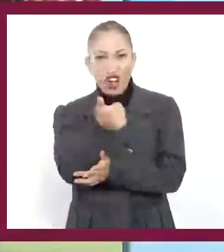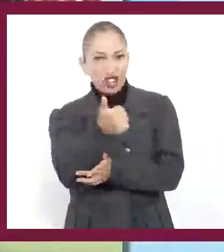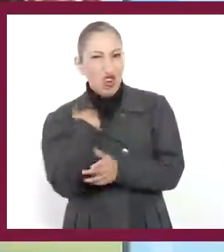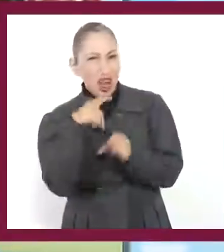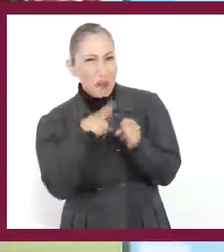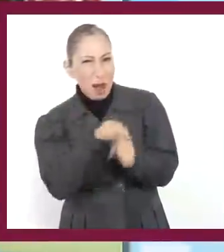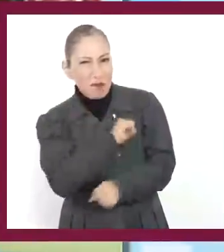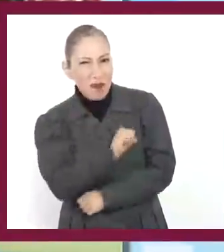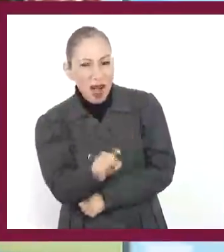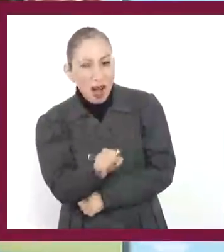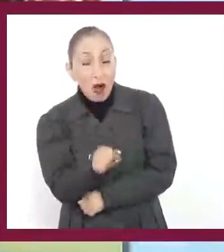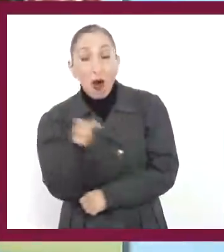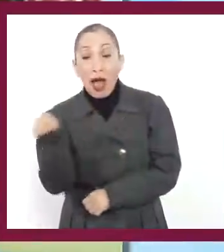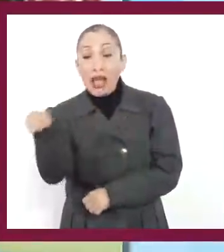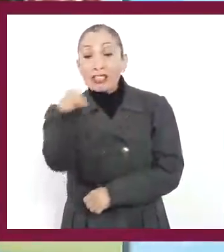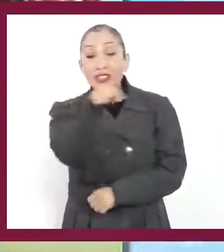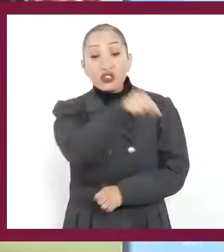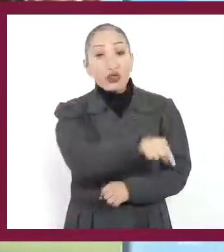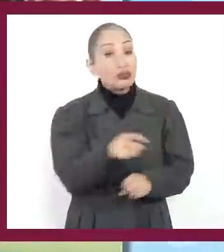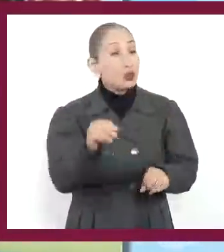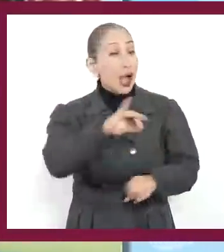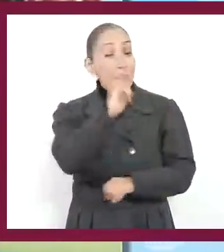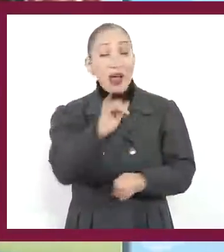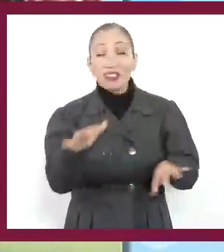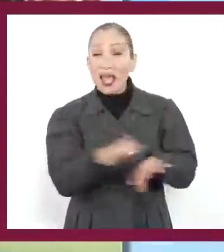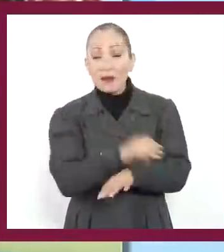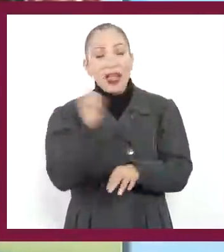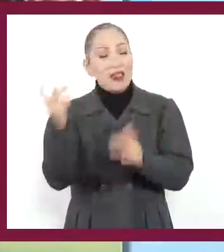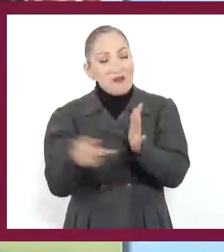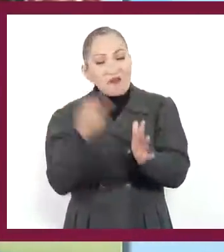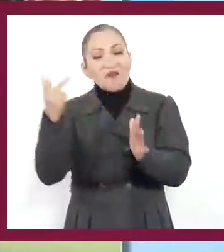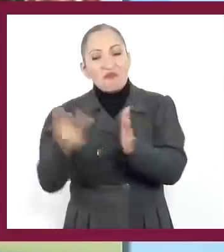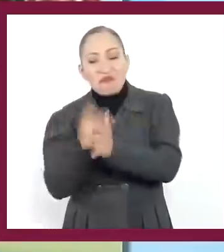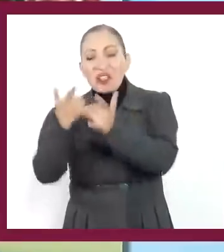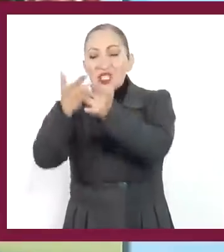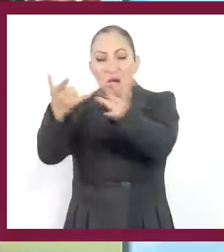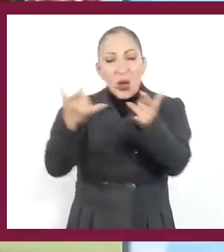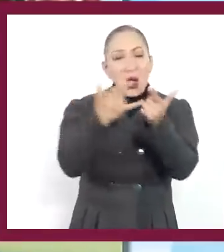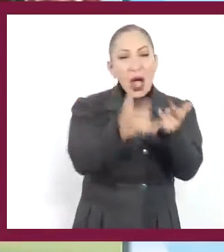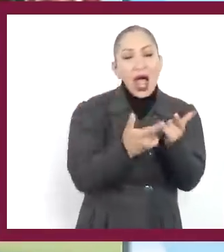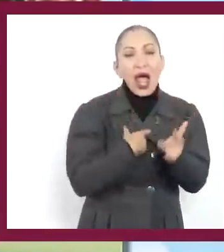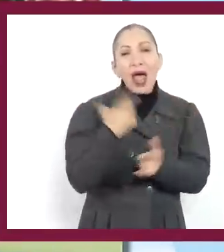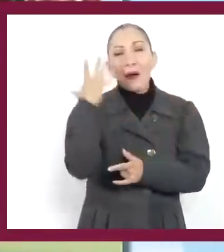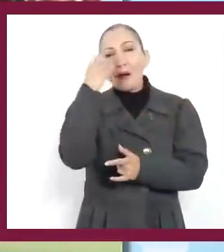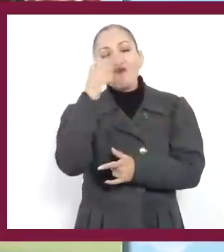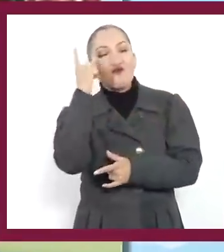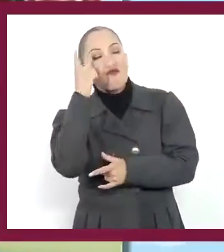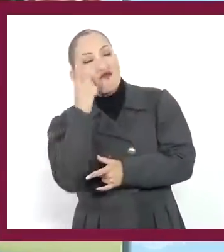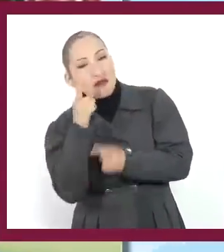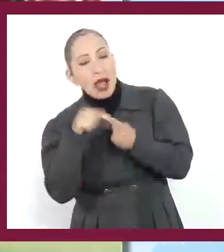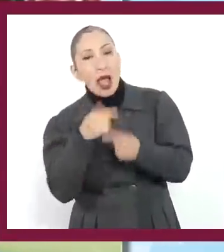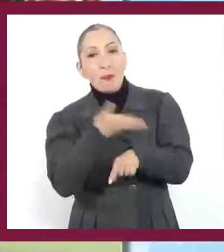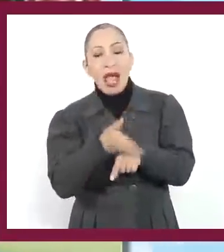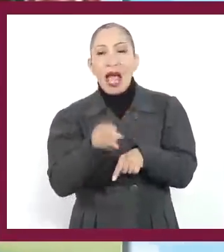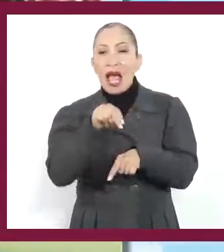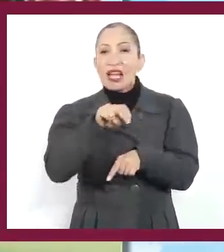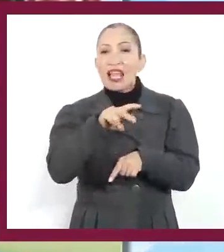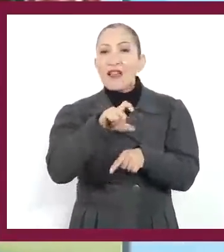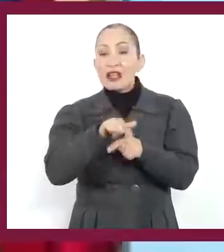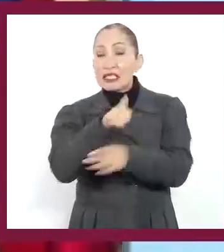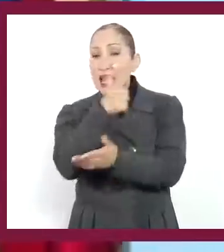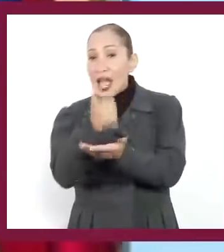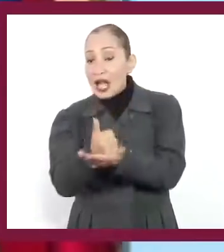agüero. Son personajes que nunca cambian y que se repiten en infinidad de cuentos como La Bella Durmiente, Blancanieves y los 7